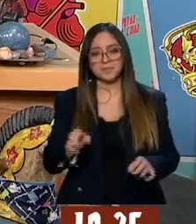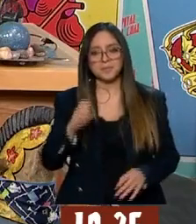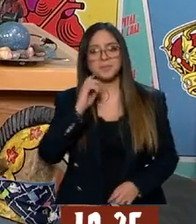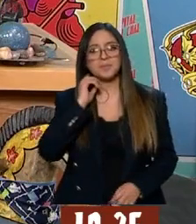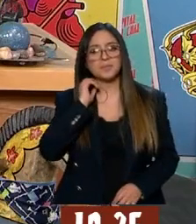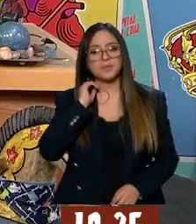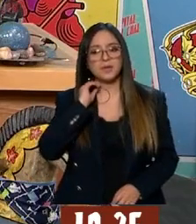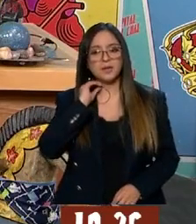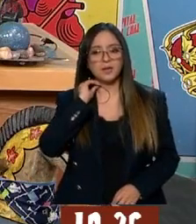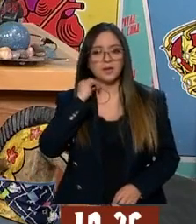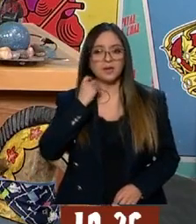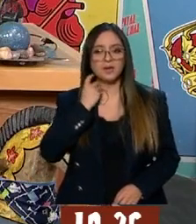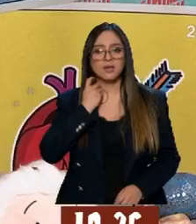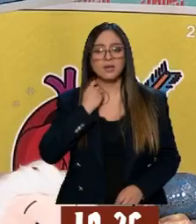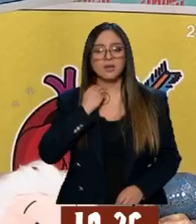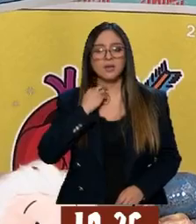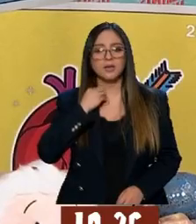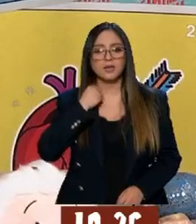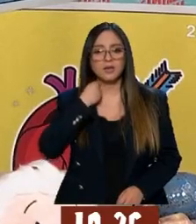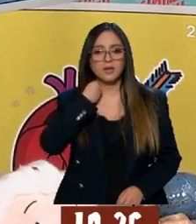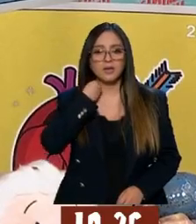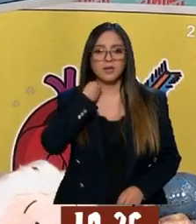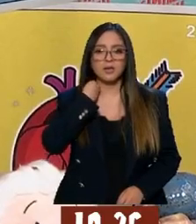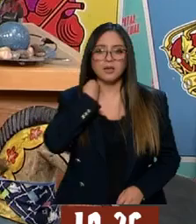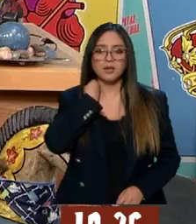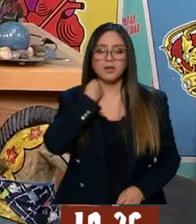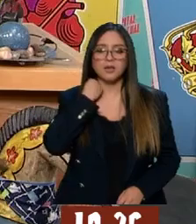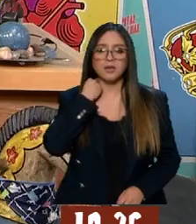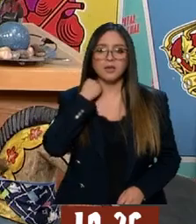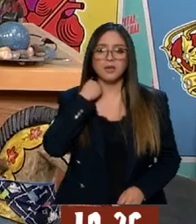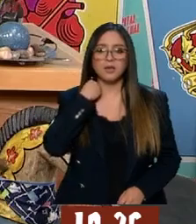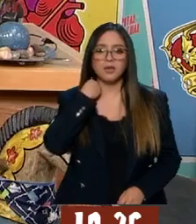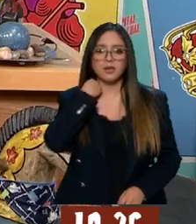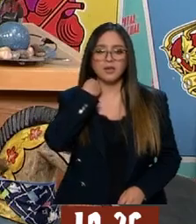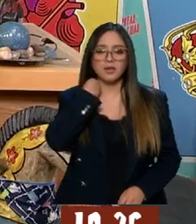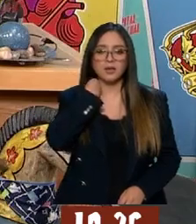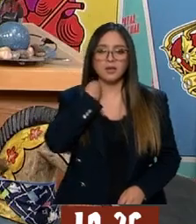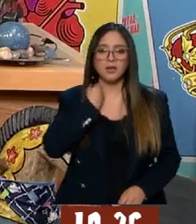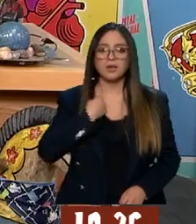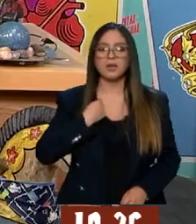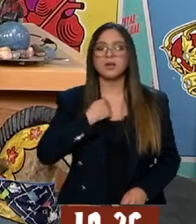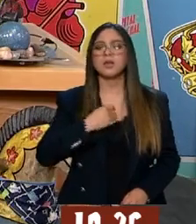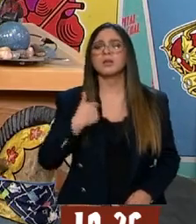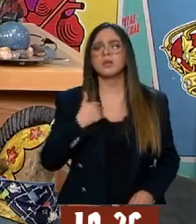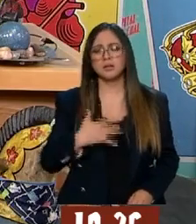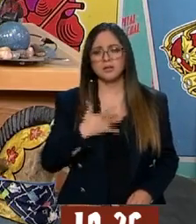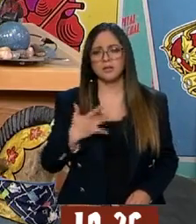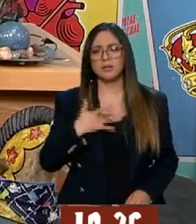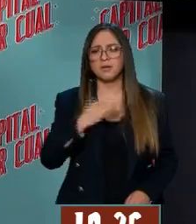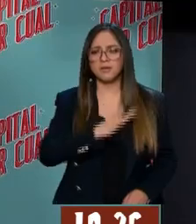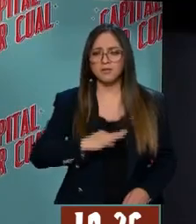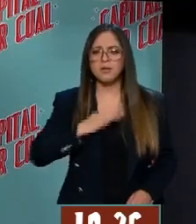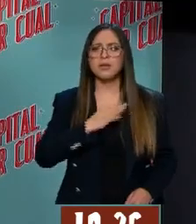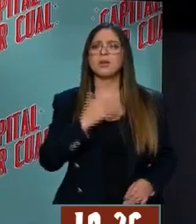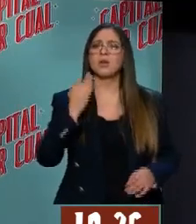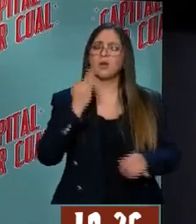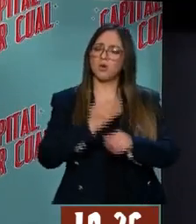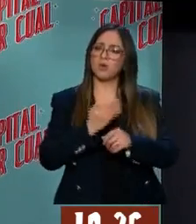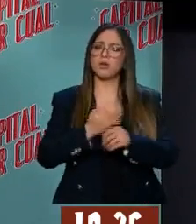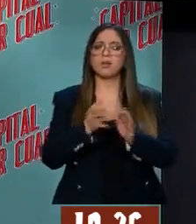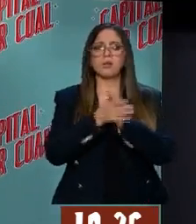de poder saludarlos, por supuesto, y a la audiencia. Doctor, la pregunta que se viene a la mente